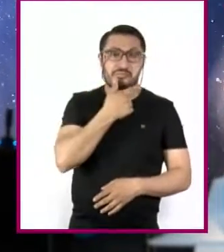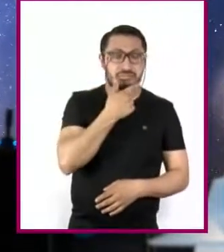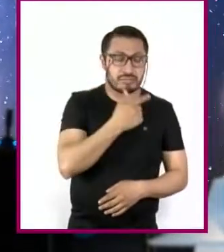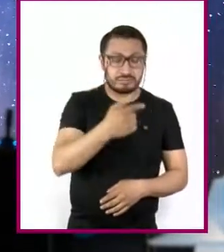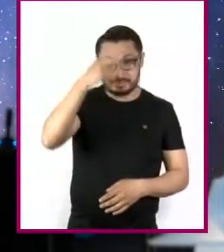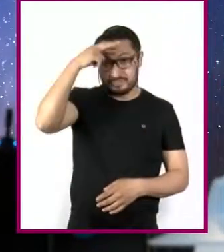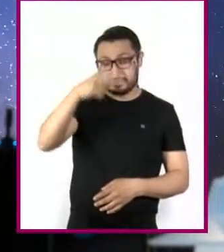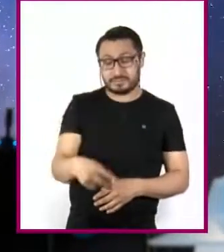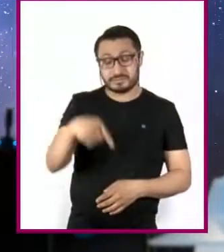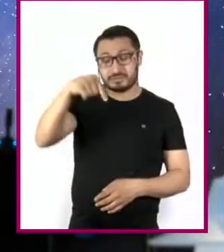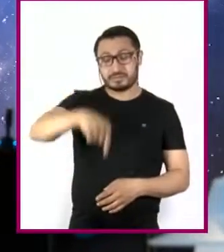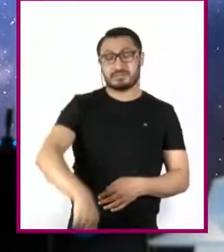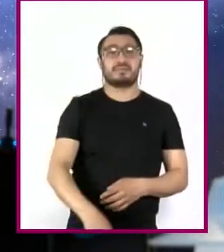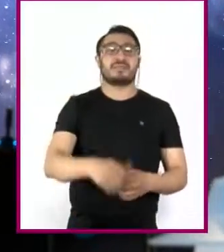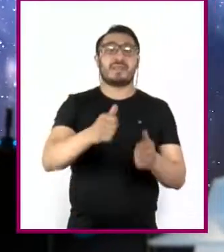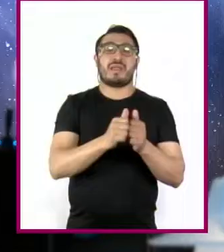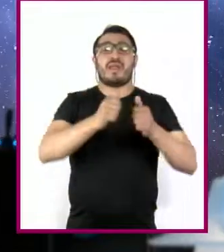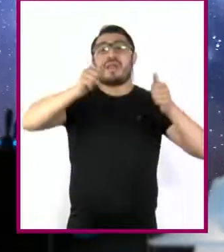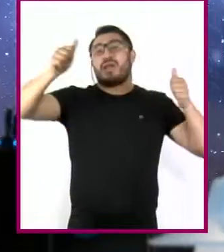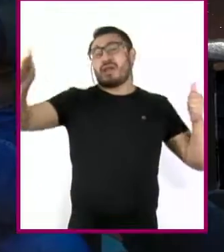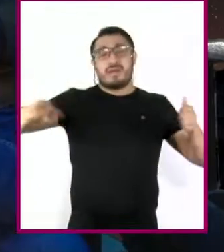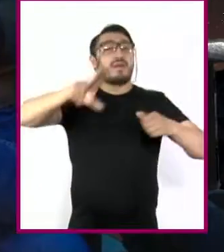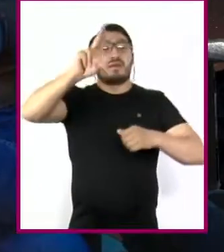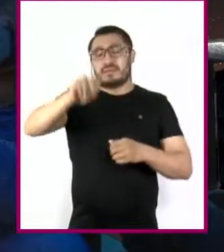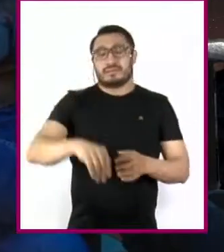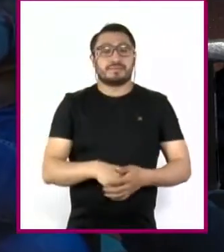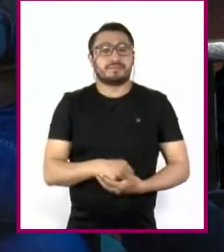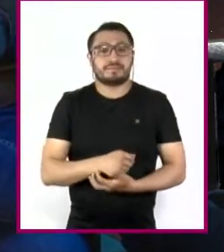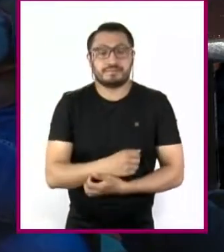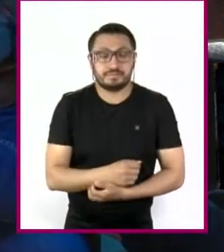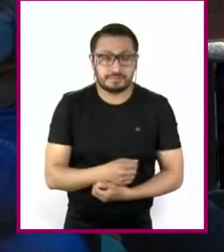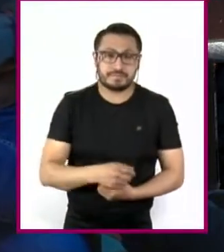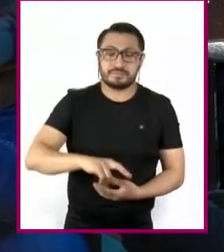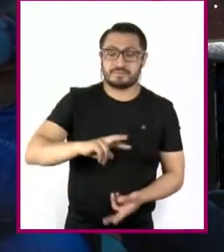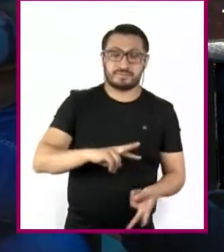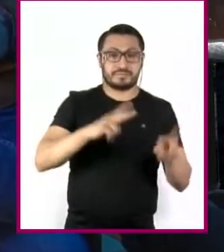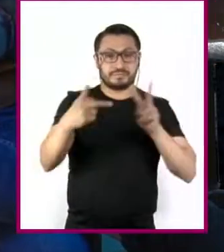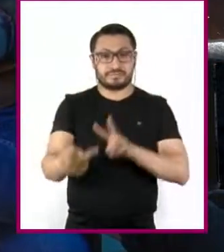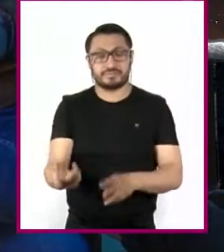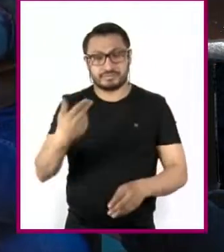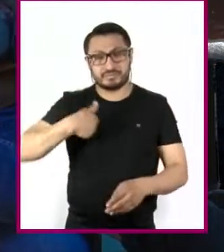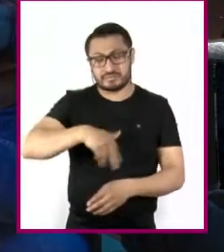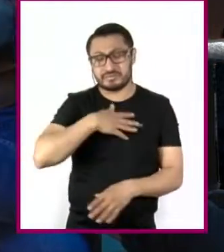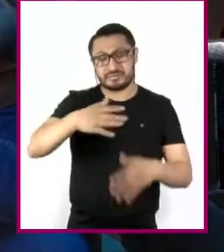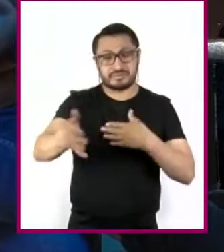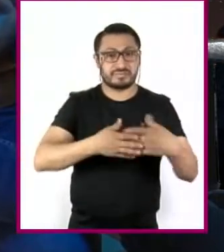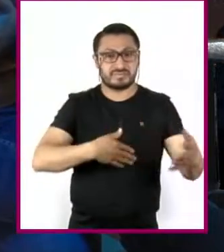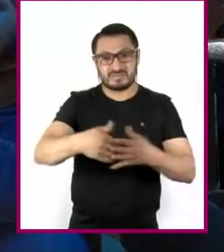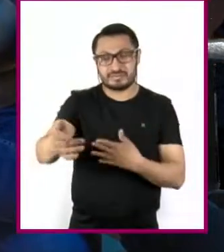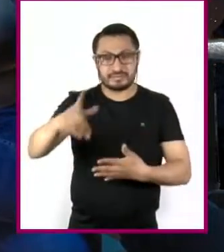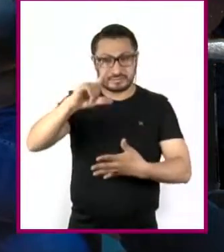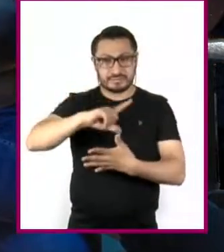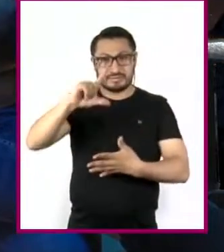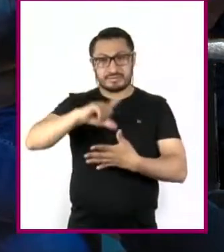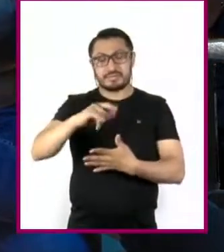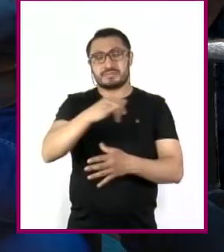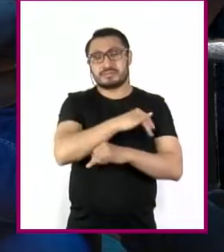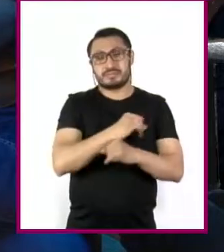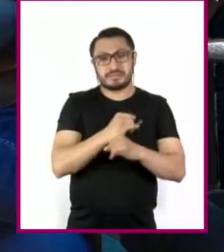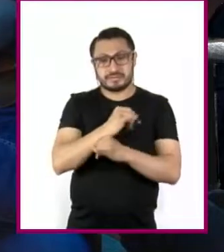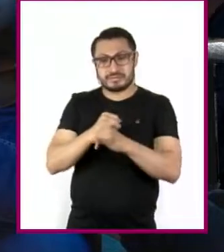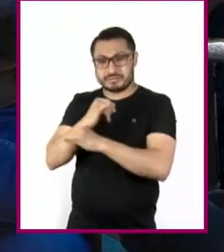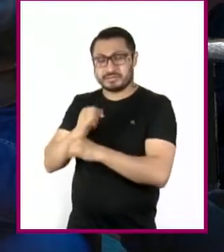que en México no estamos para nada atrasados. Al contrario, estamos a la vanguardia en Latinoamérica en